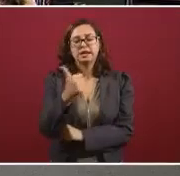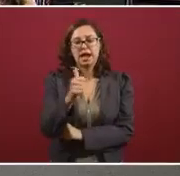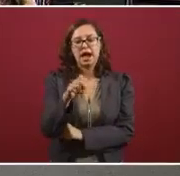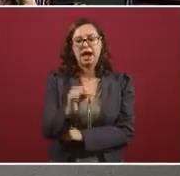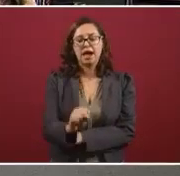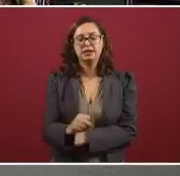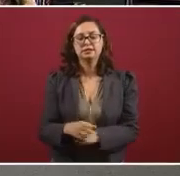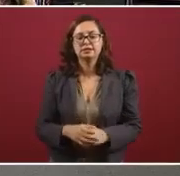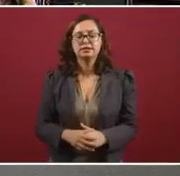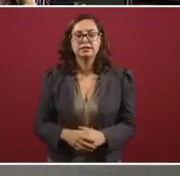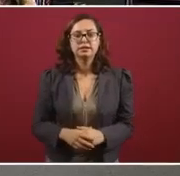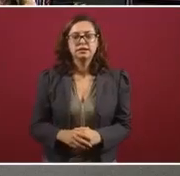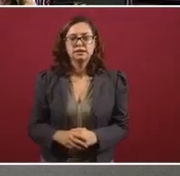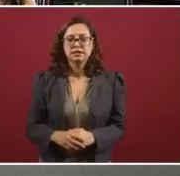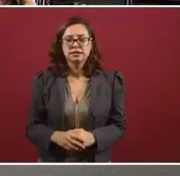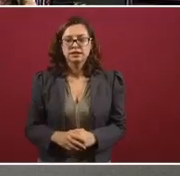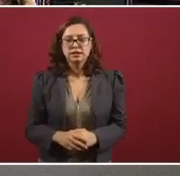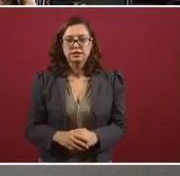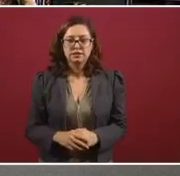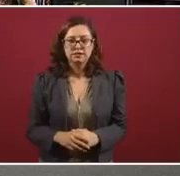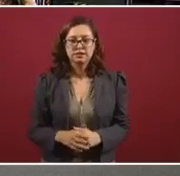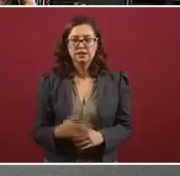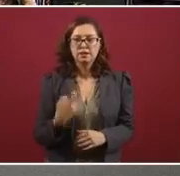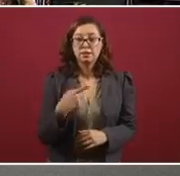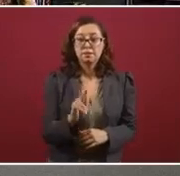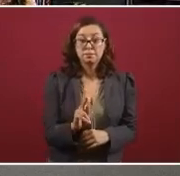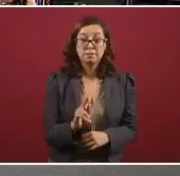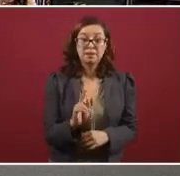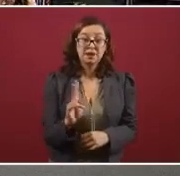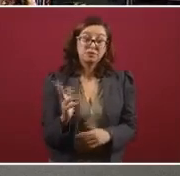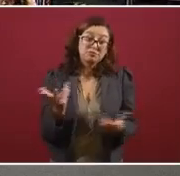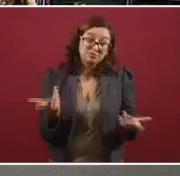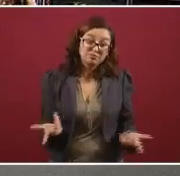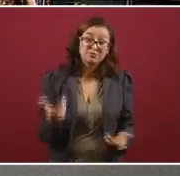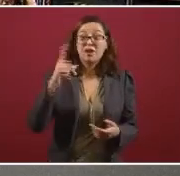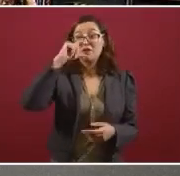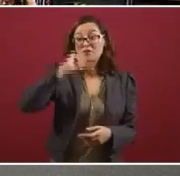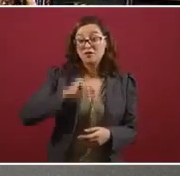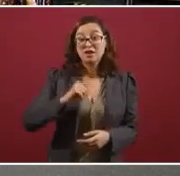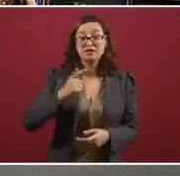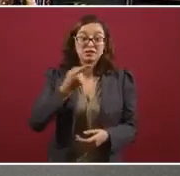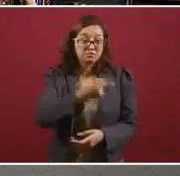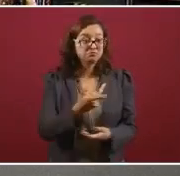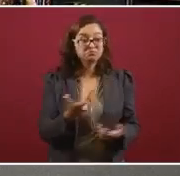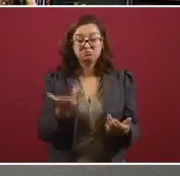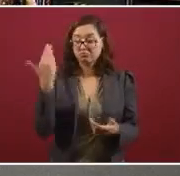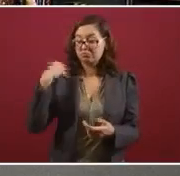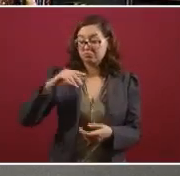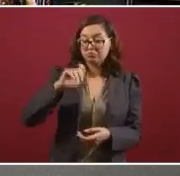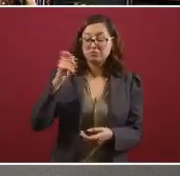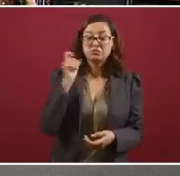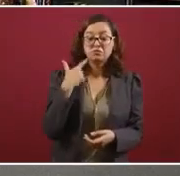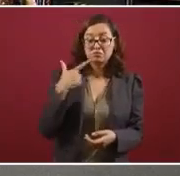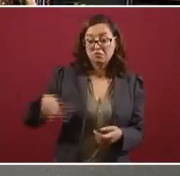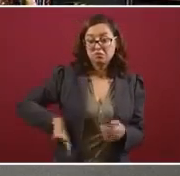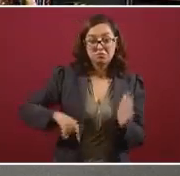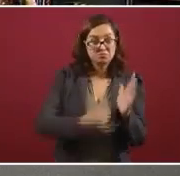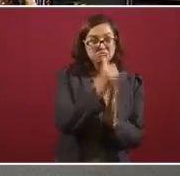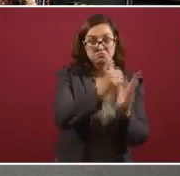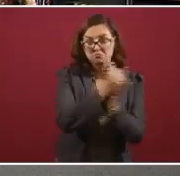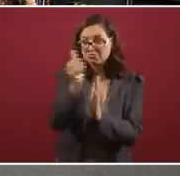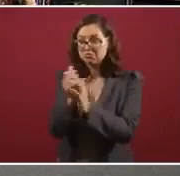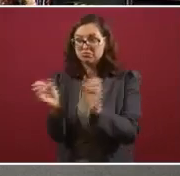no haberse construido las centrales se supera a través de la posibilidad de utilizar